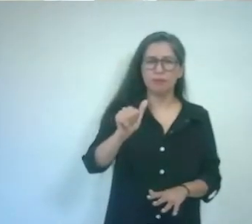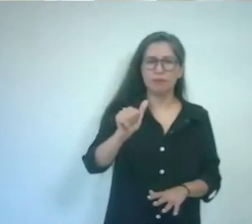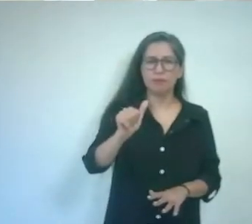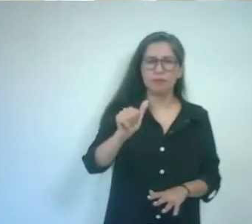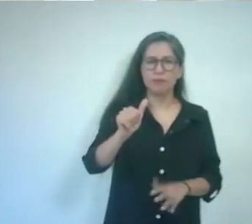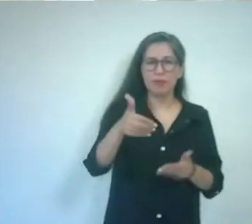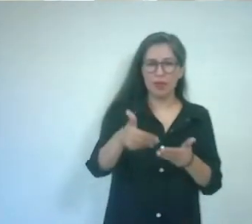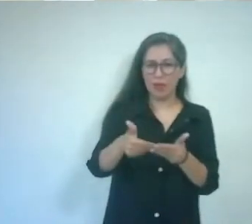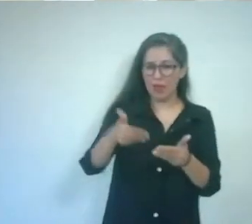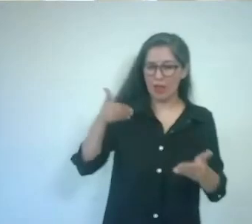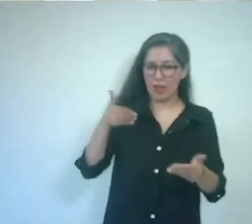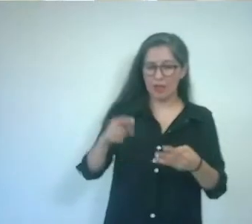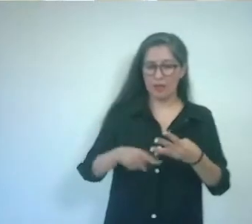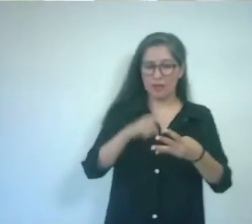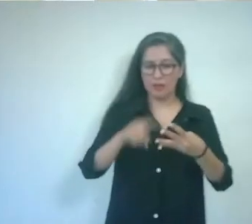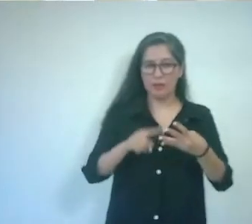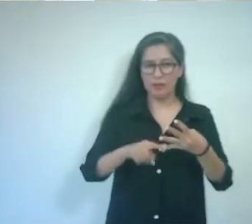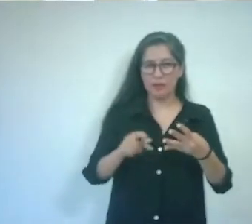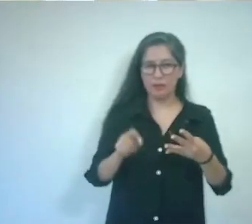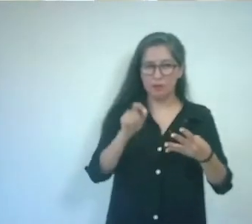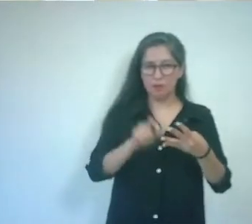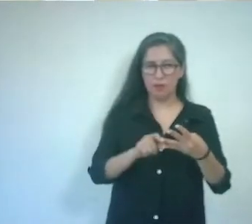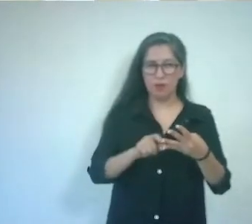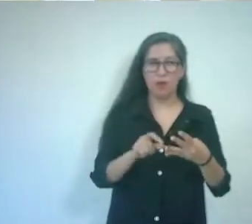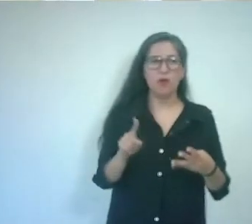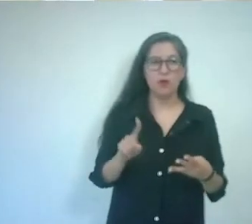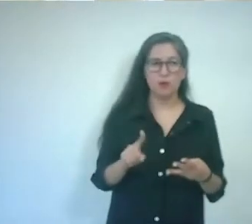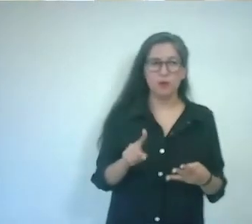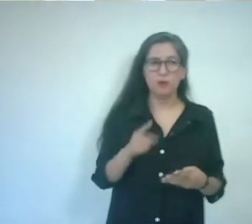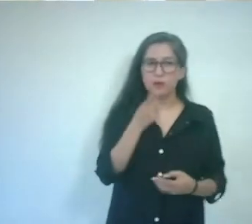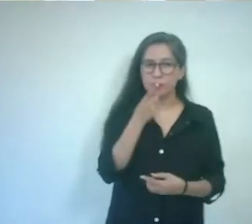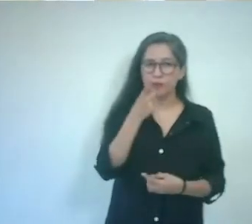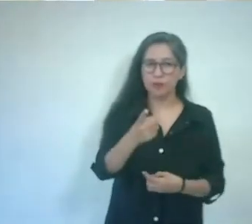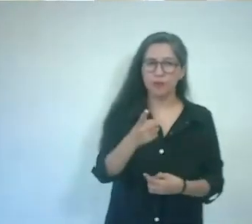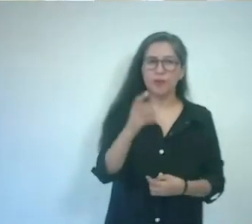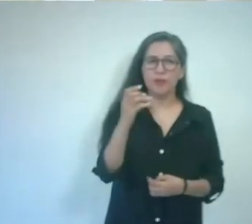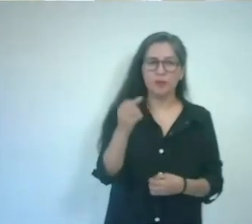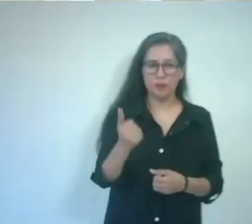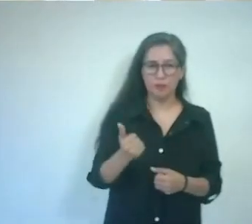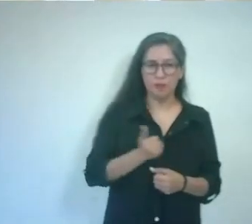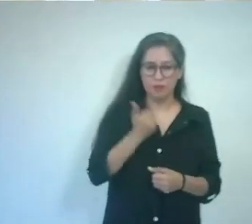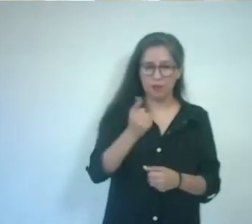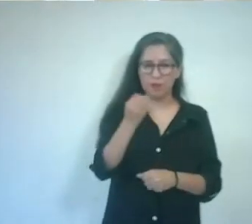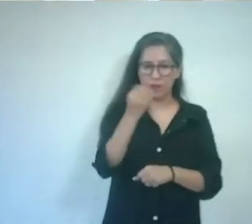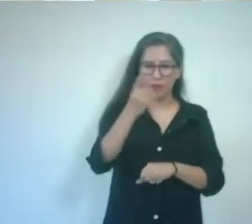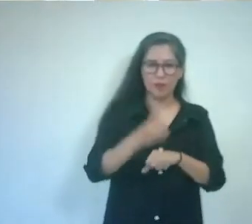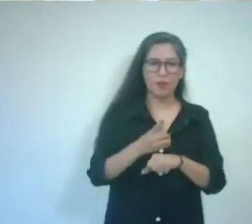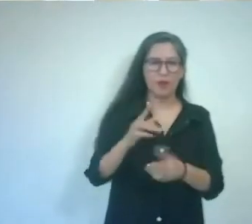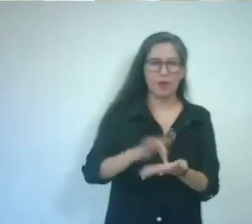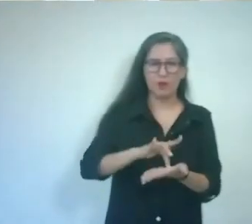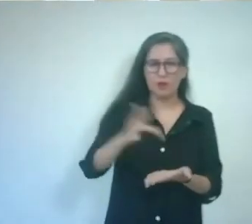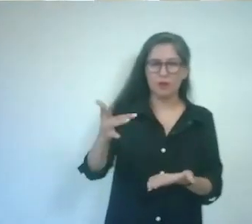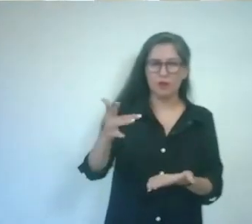antes de pasar al siguiente punto, no quiero dejar de aprovechar la oportunidad para dar las